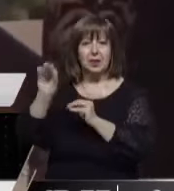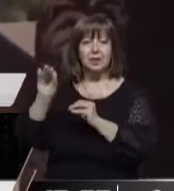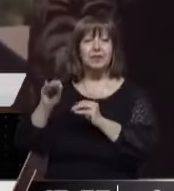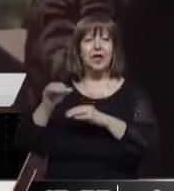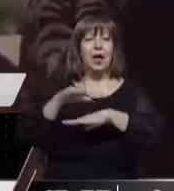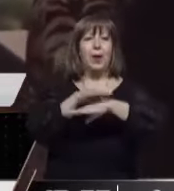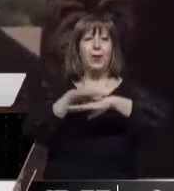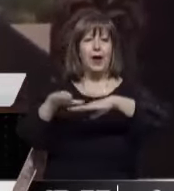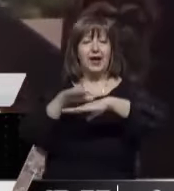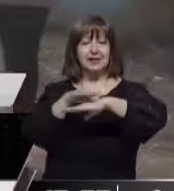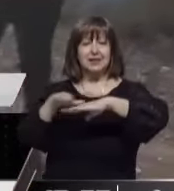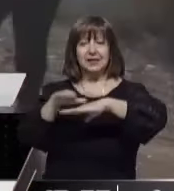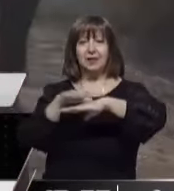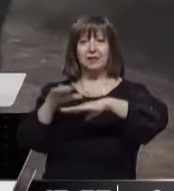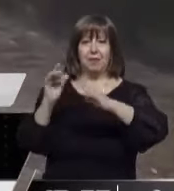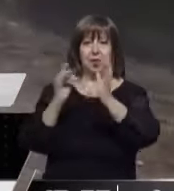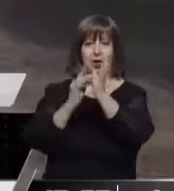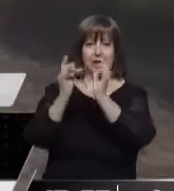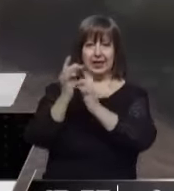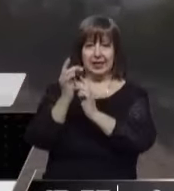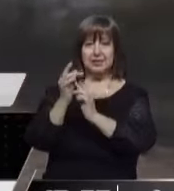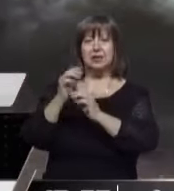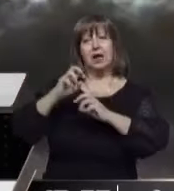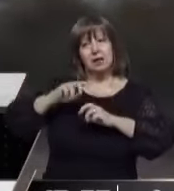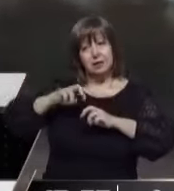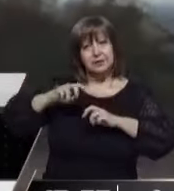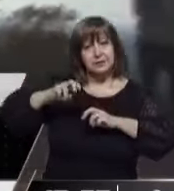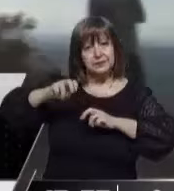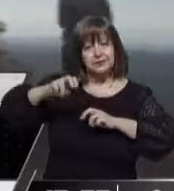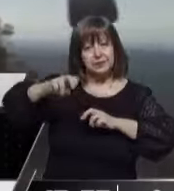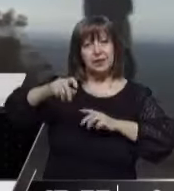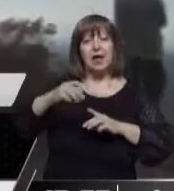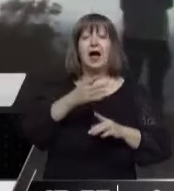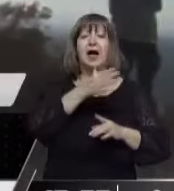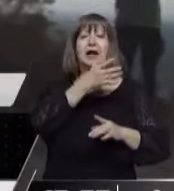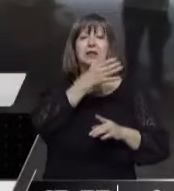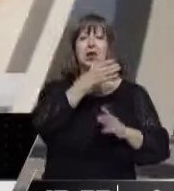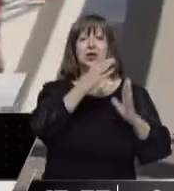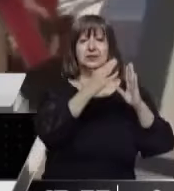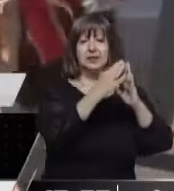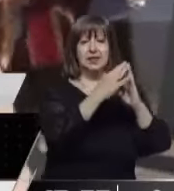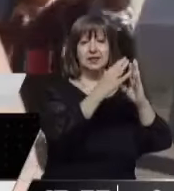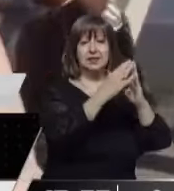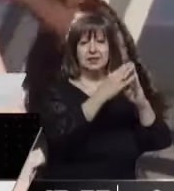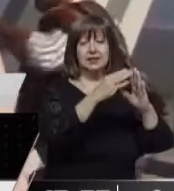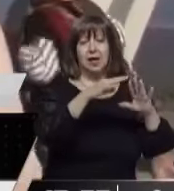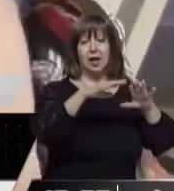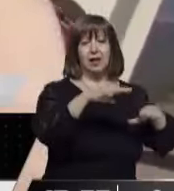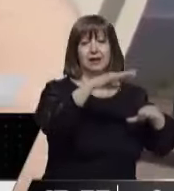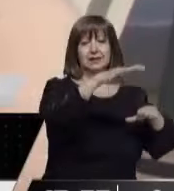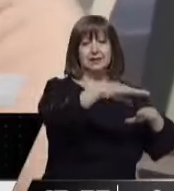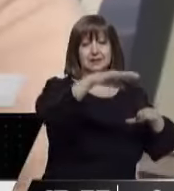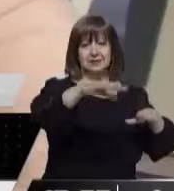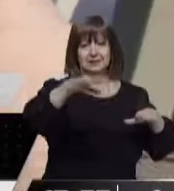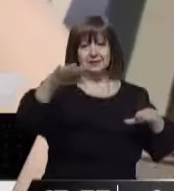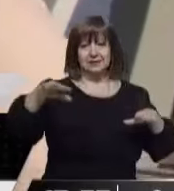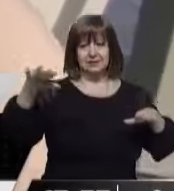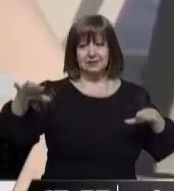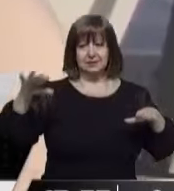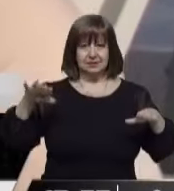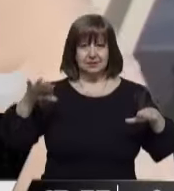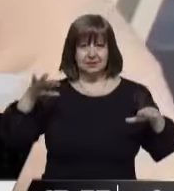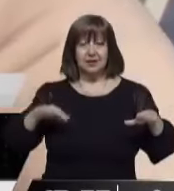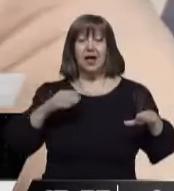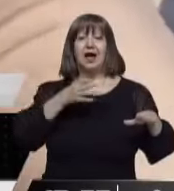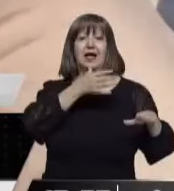del Cristo hacemos la subida y el recorrido por las 14 estaciones. Tenemos varias actividades planteadas para el turismo y